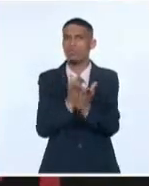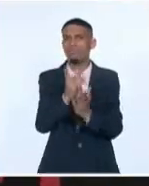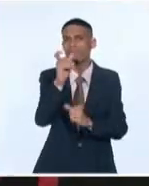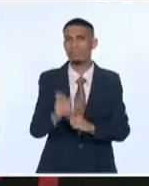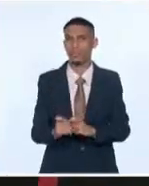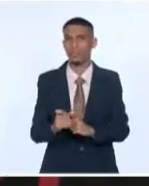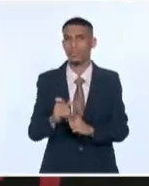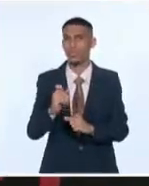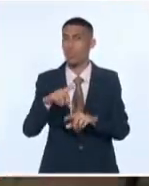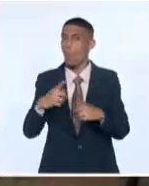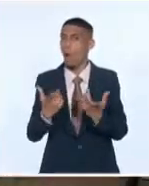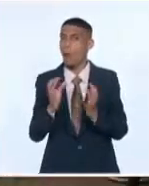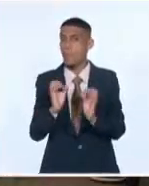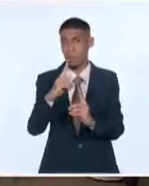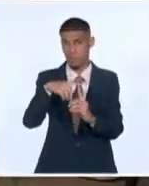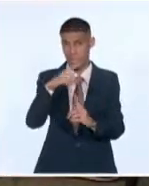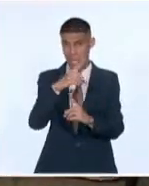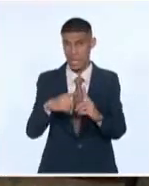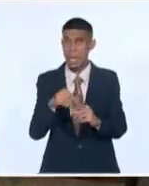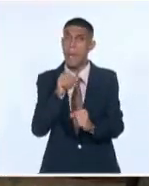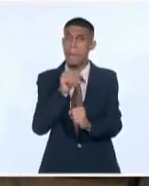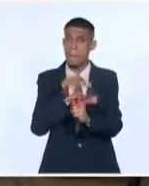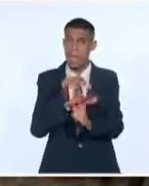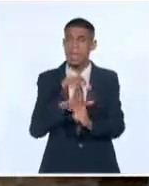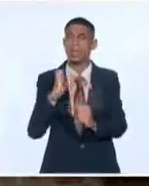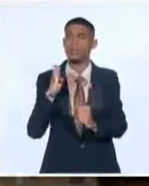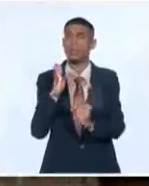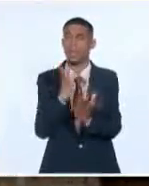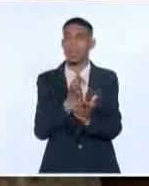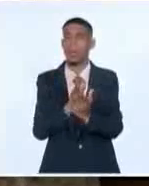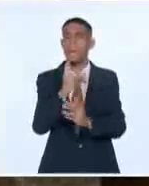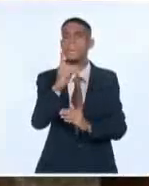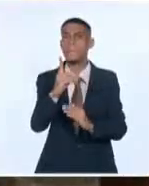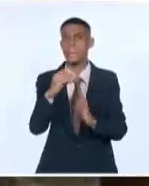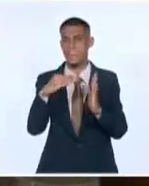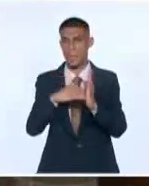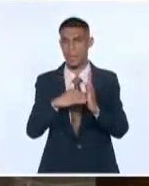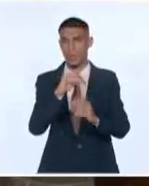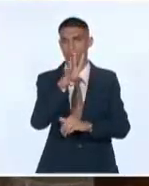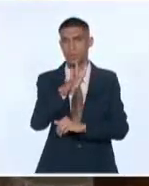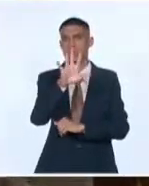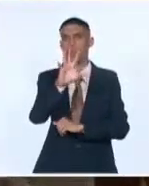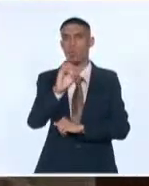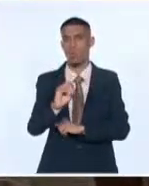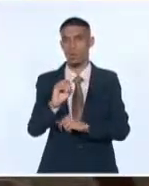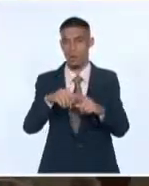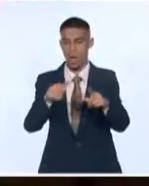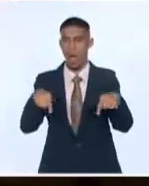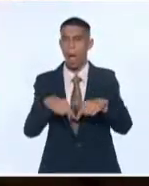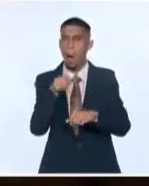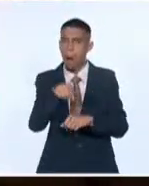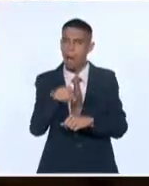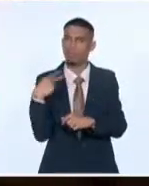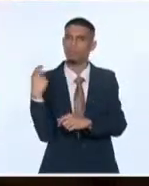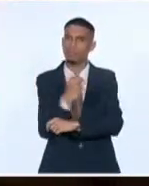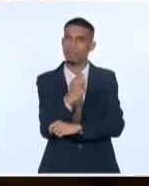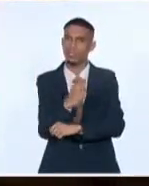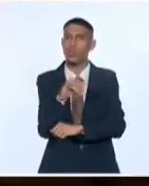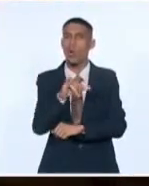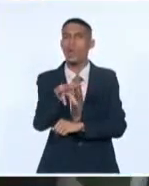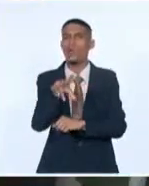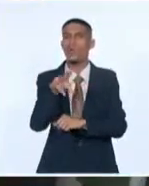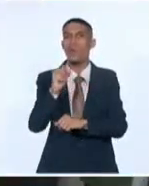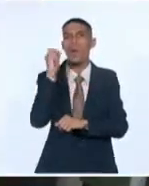y profesional iniciará el nivel educativo con 1.450 aulas anexas y la implementación de la nueva estrategia